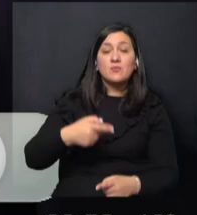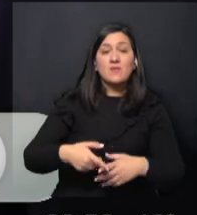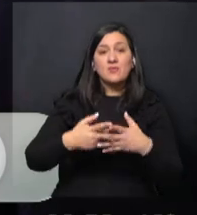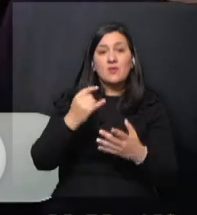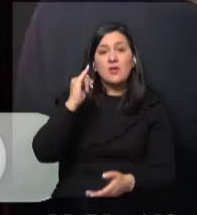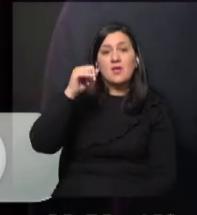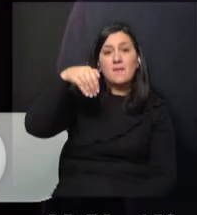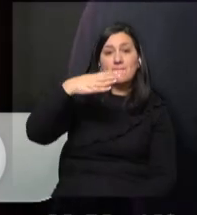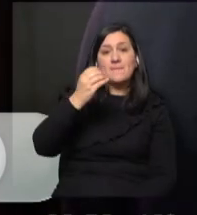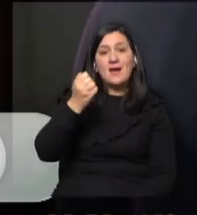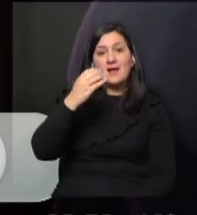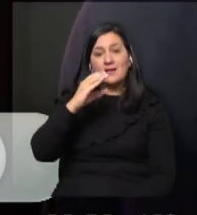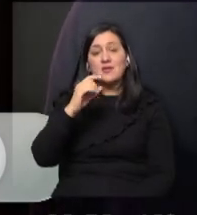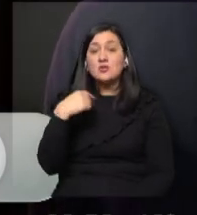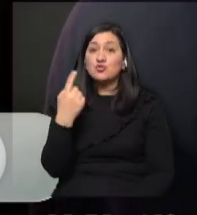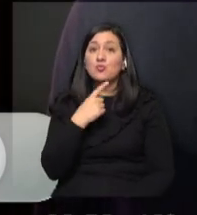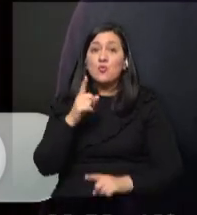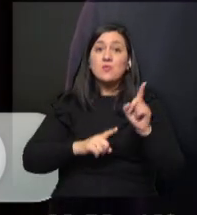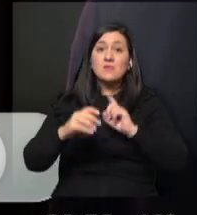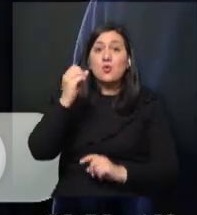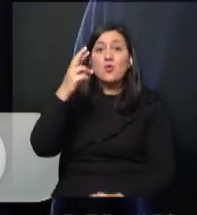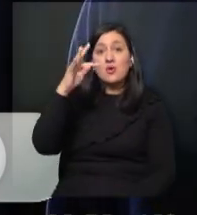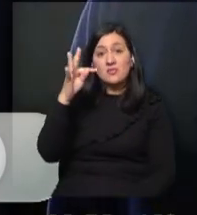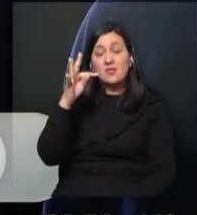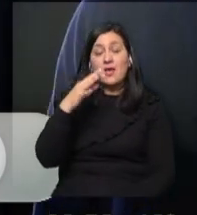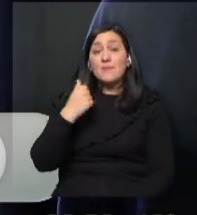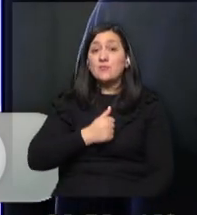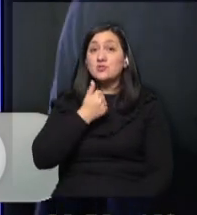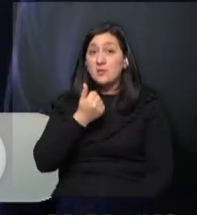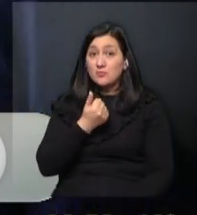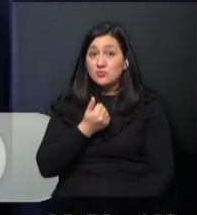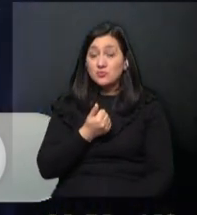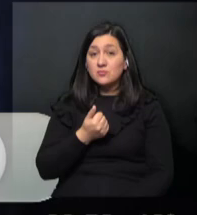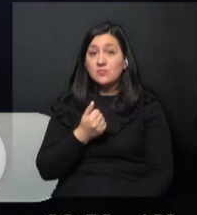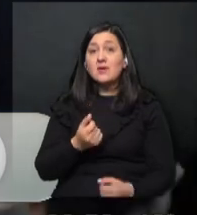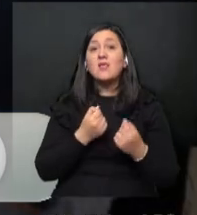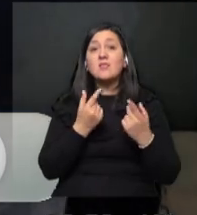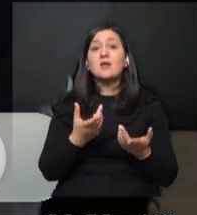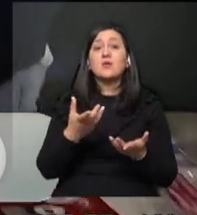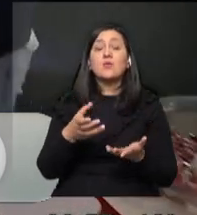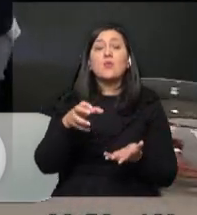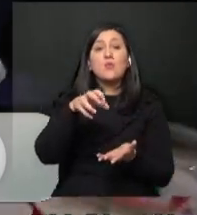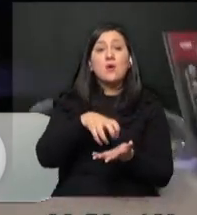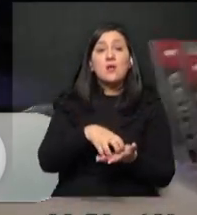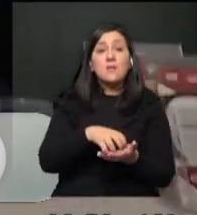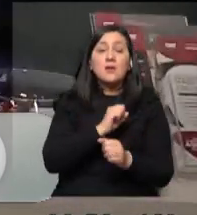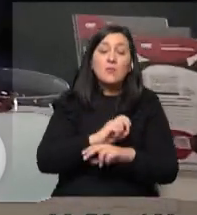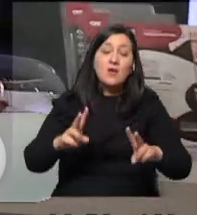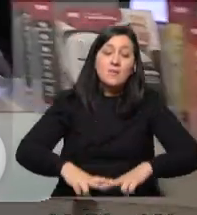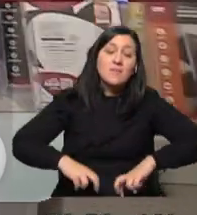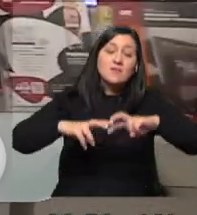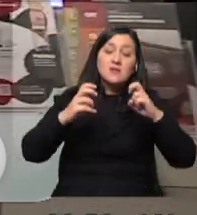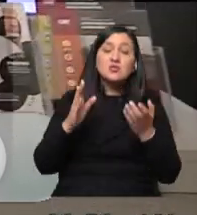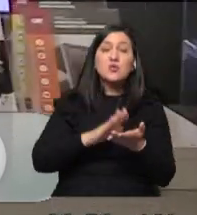Up. Y bueno, nosotros como Universidad Horta aprovechamos para brindarle un espacio a los jóvenes para que puedan averiguar sobre las carreras